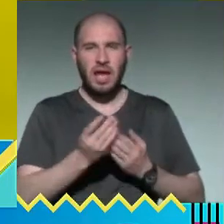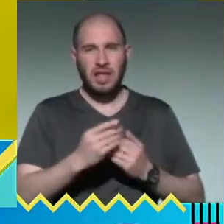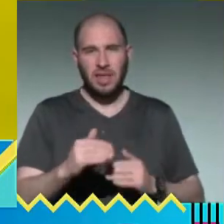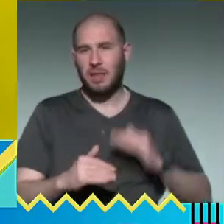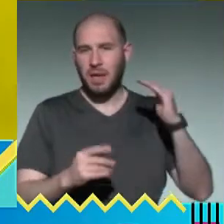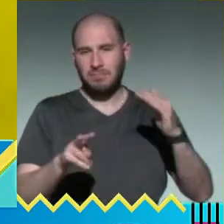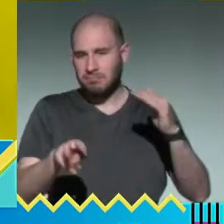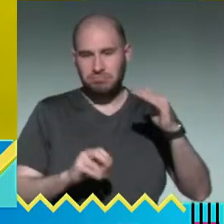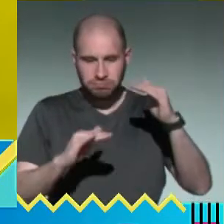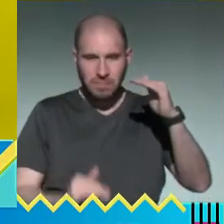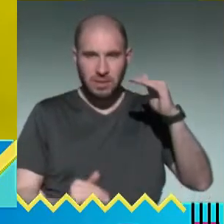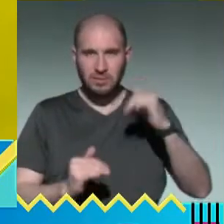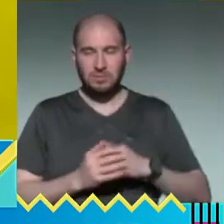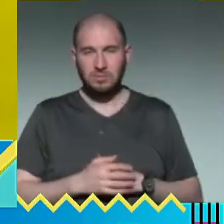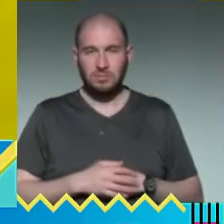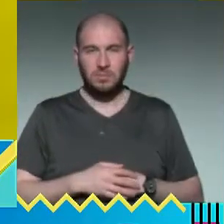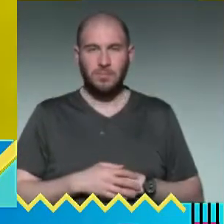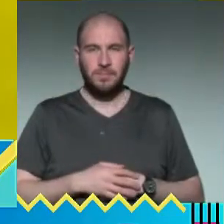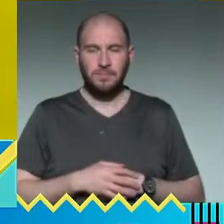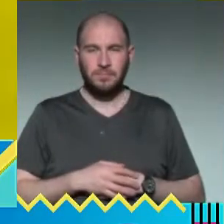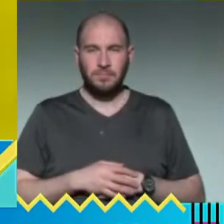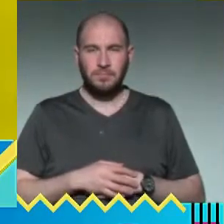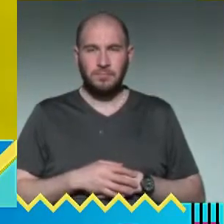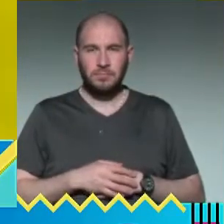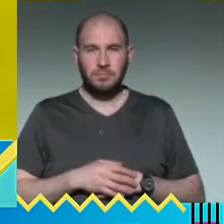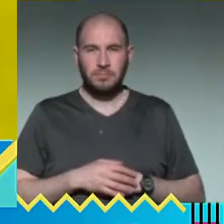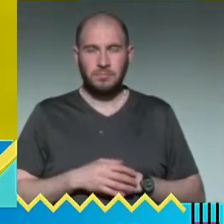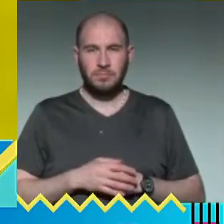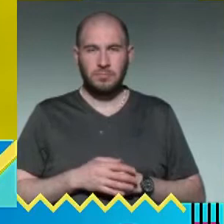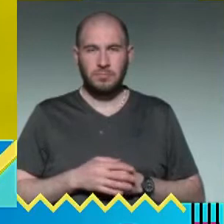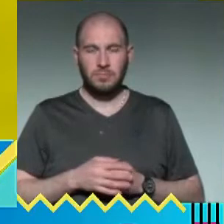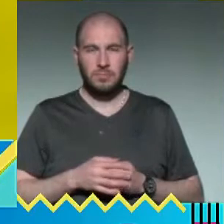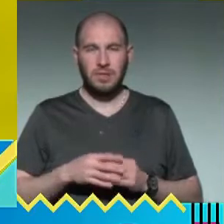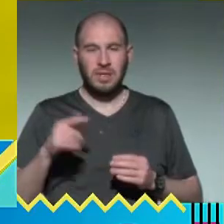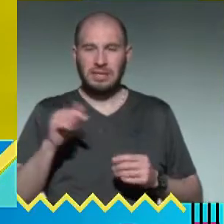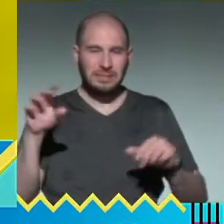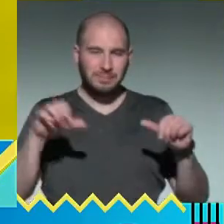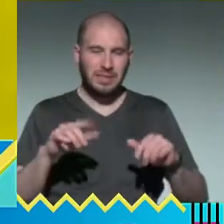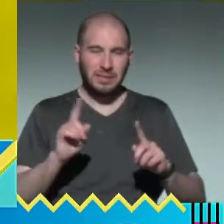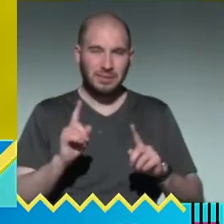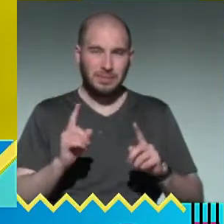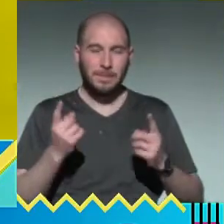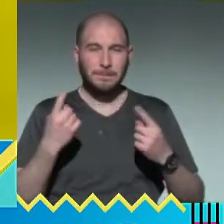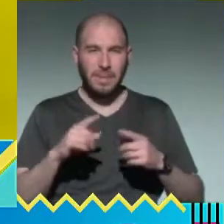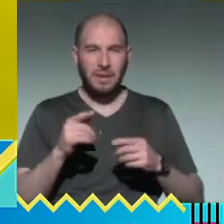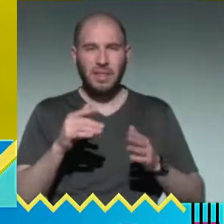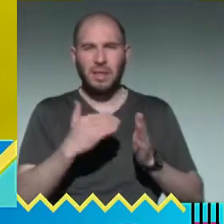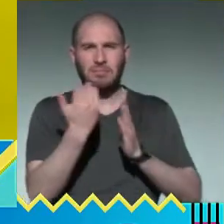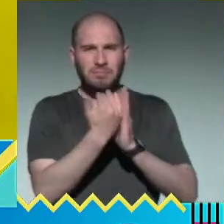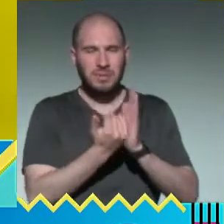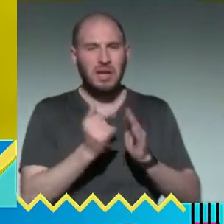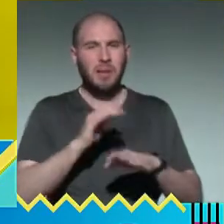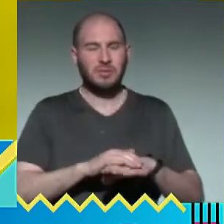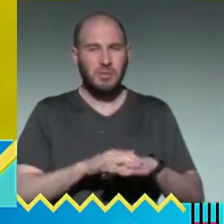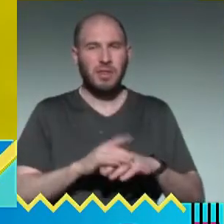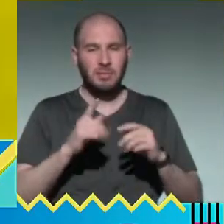tienen sistemáticamente, digamos, y que eso, digamos, no está mal si lo tomás con criterios de